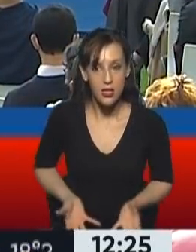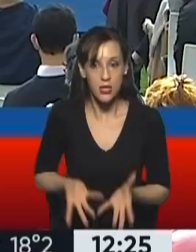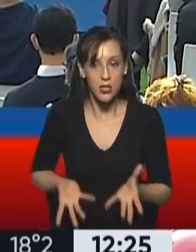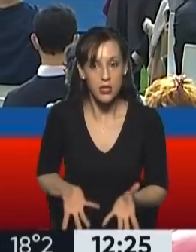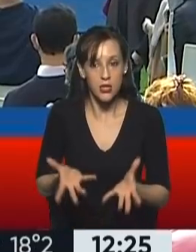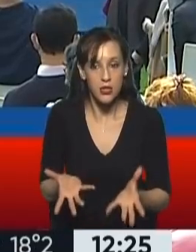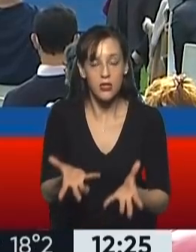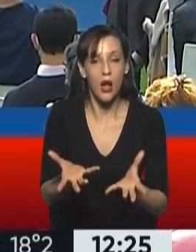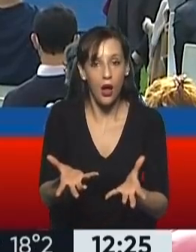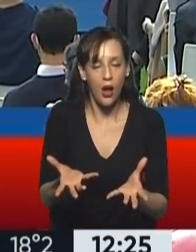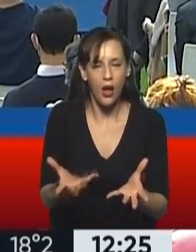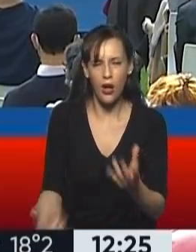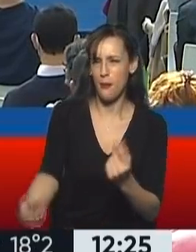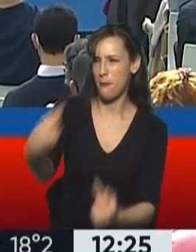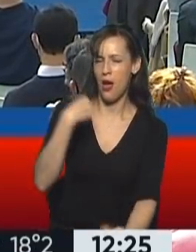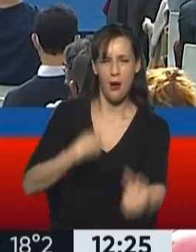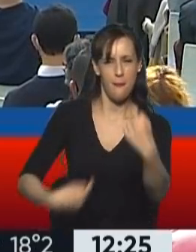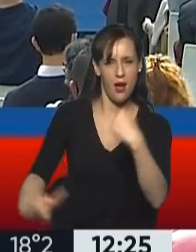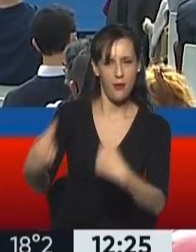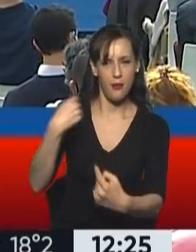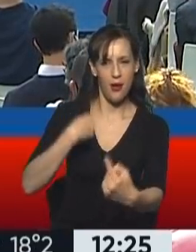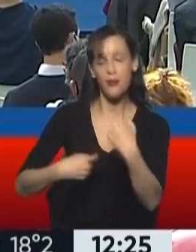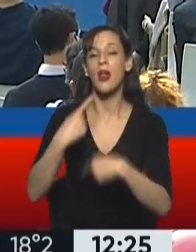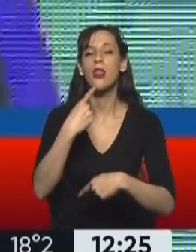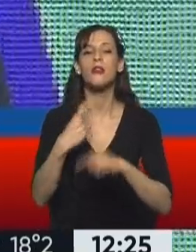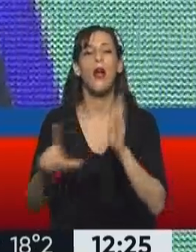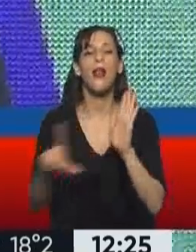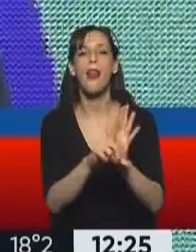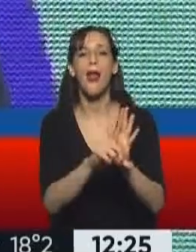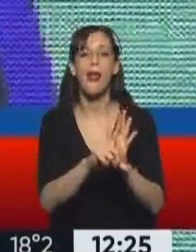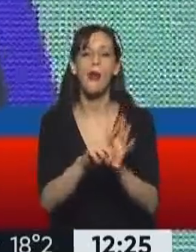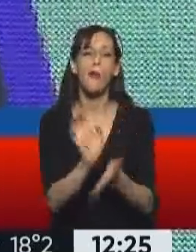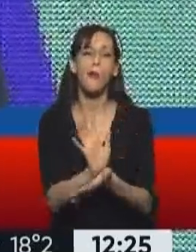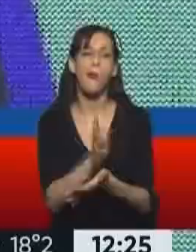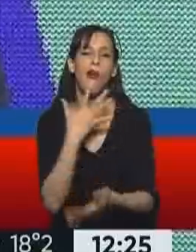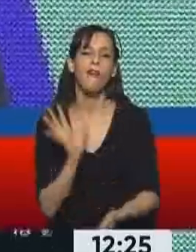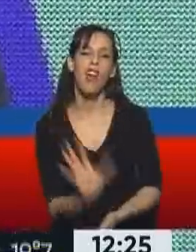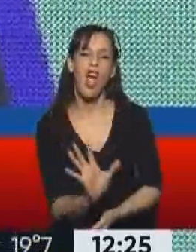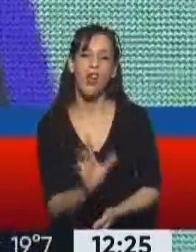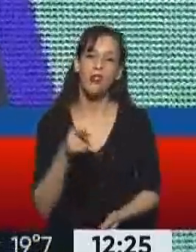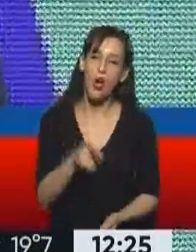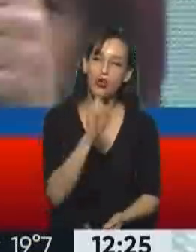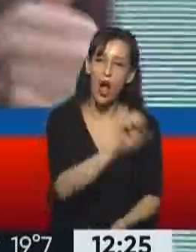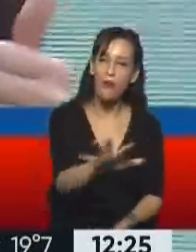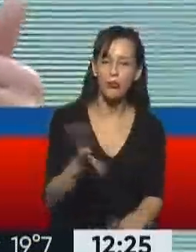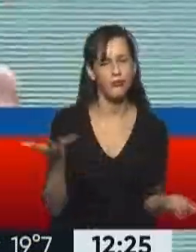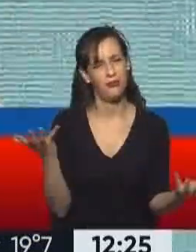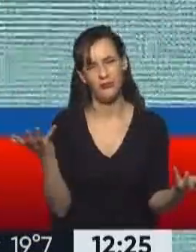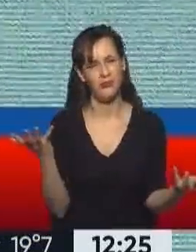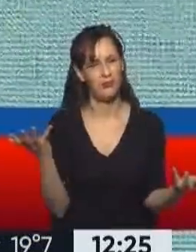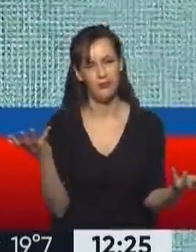barbaridades nos decían. Incluso que era una ley de venganza contra el sector del agro. Esas son las cosas que suceden en nuestra